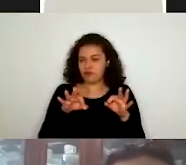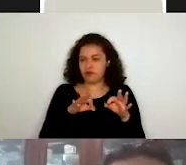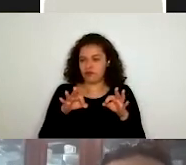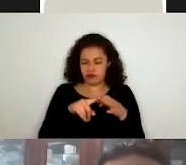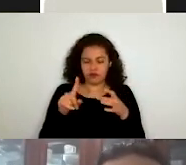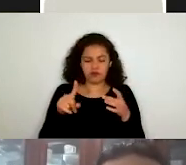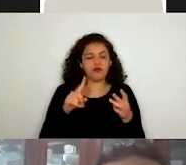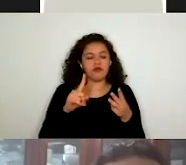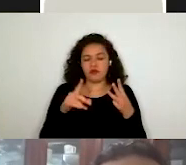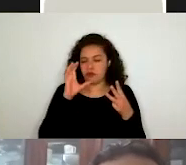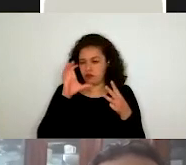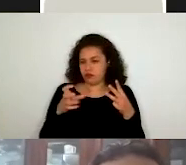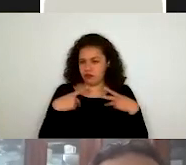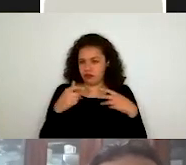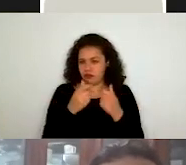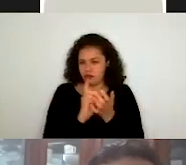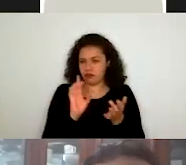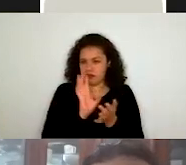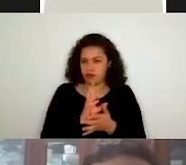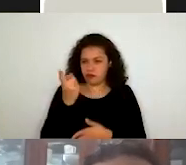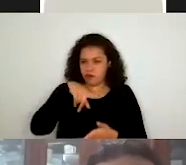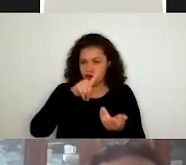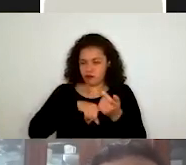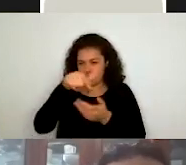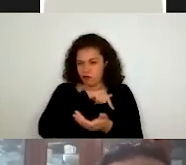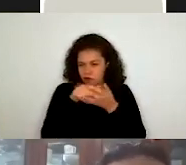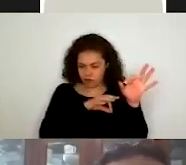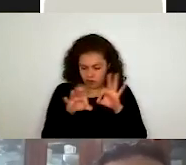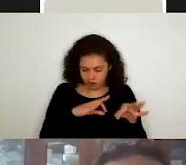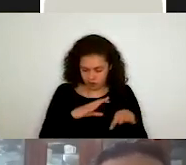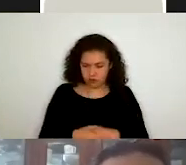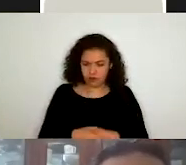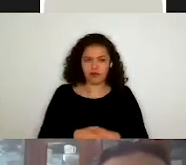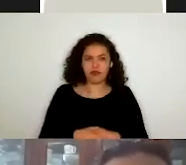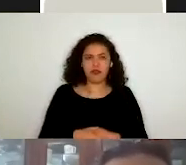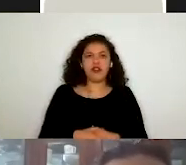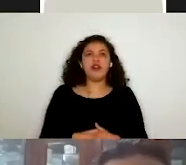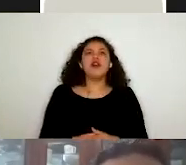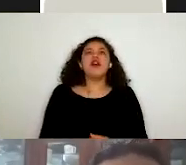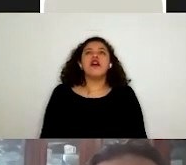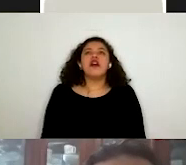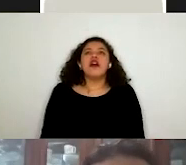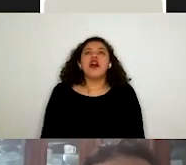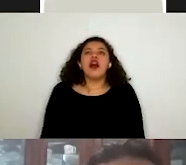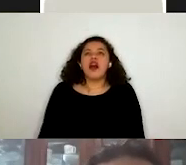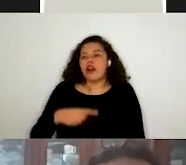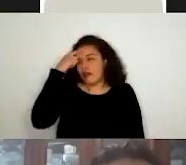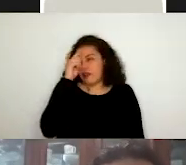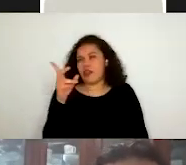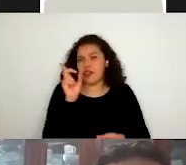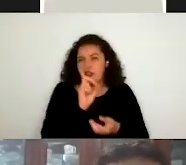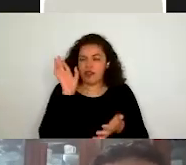cantidad de personas con discapacidad que laboran en el establecimiento, con discapacidad visual,